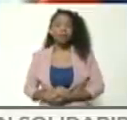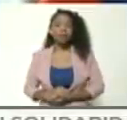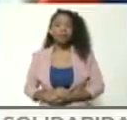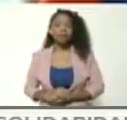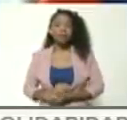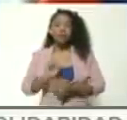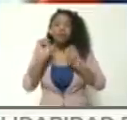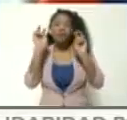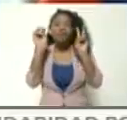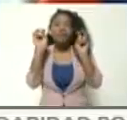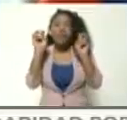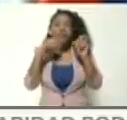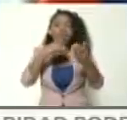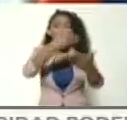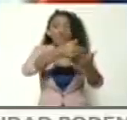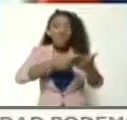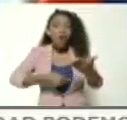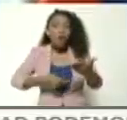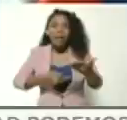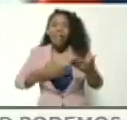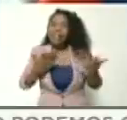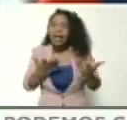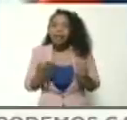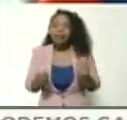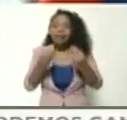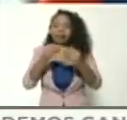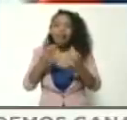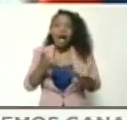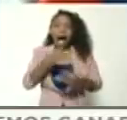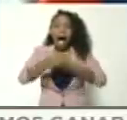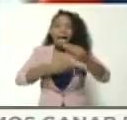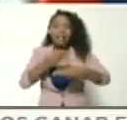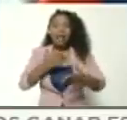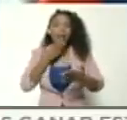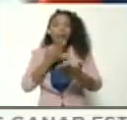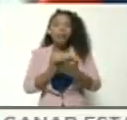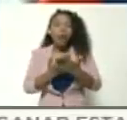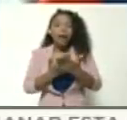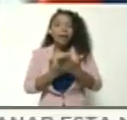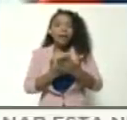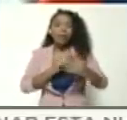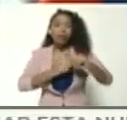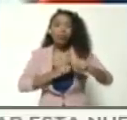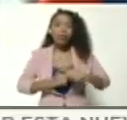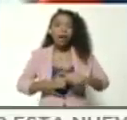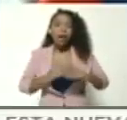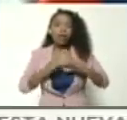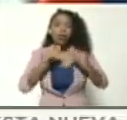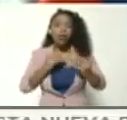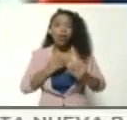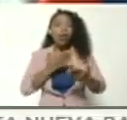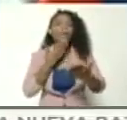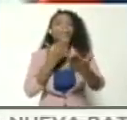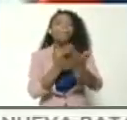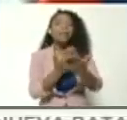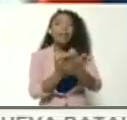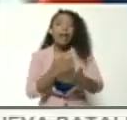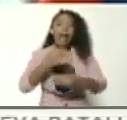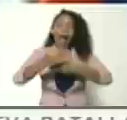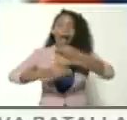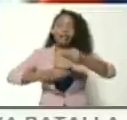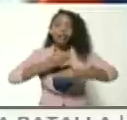un nuevo informe que complementa nuestra propuesta, nuestra respuesta a todos los requerimientos